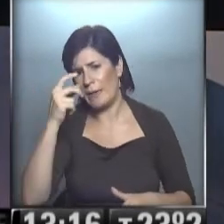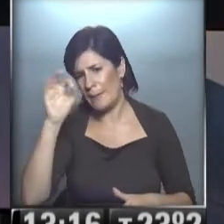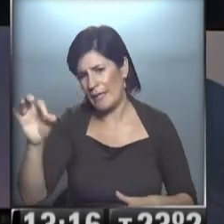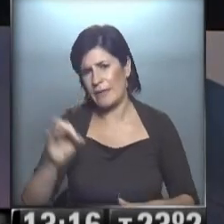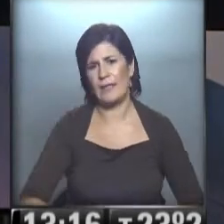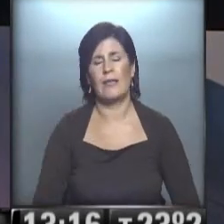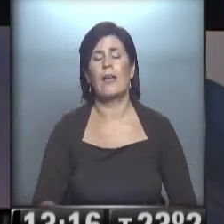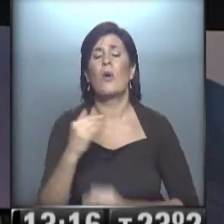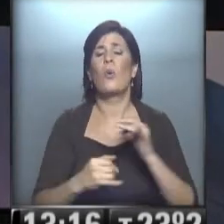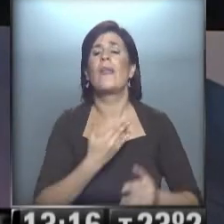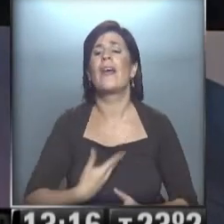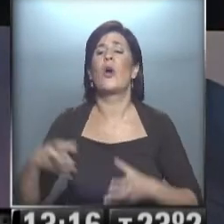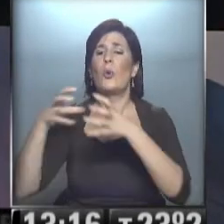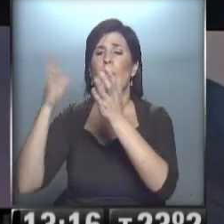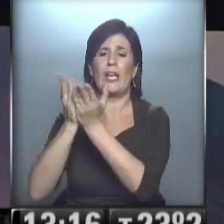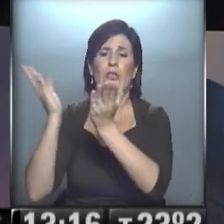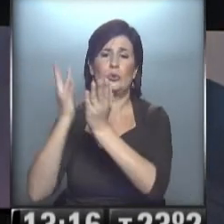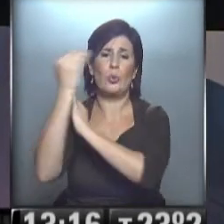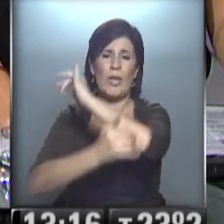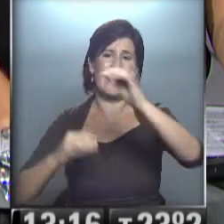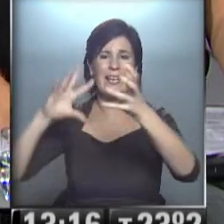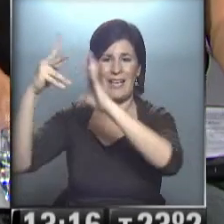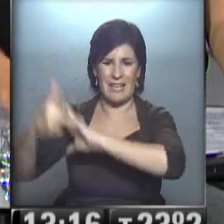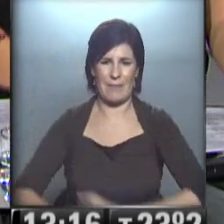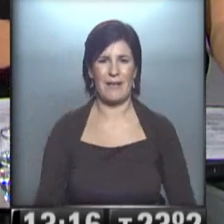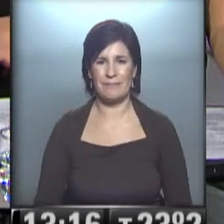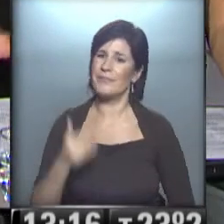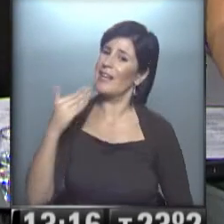información gentileza del Servicio Meteorológico Nacional. Gracias, Nadia.